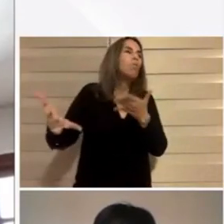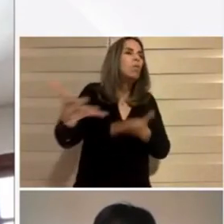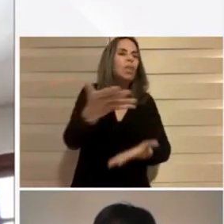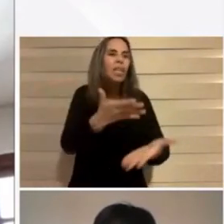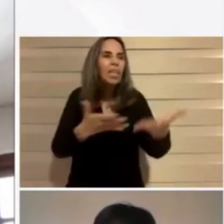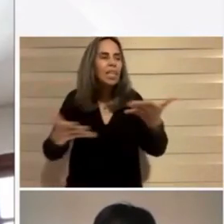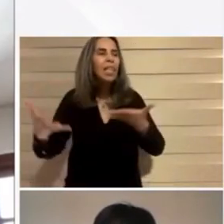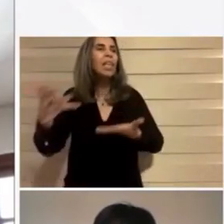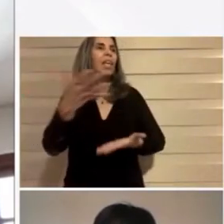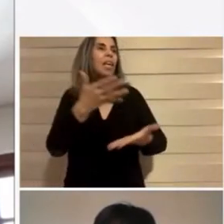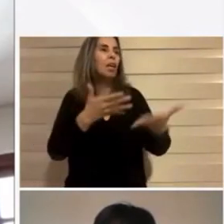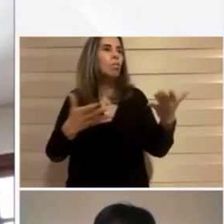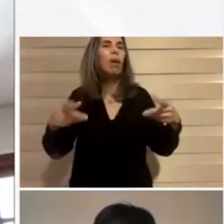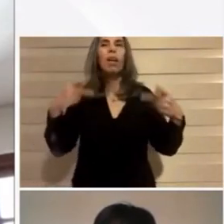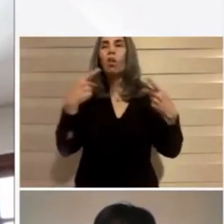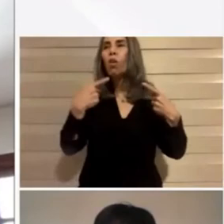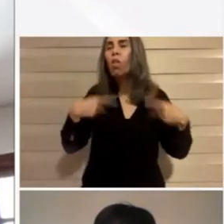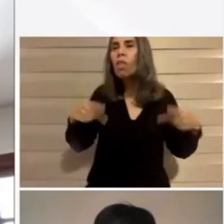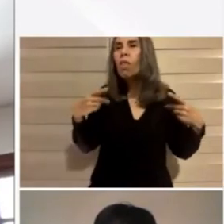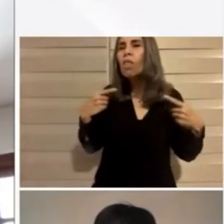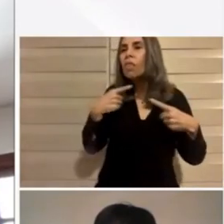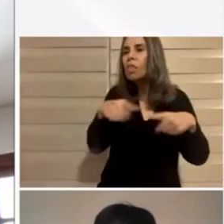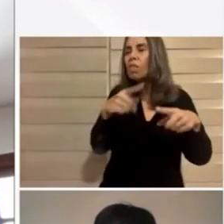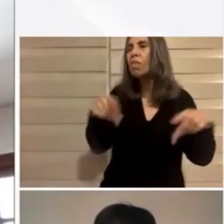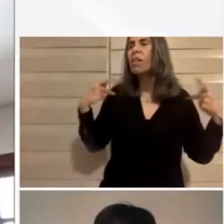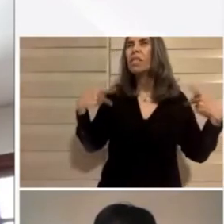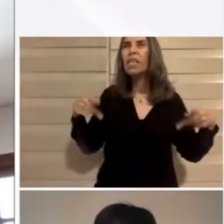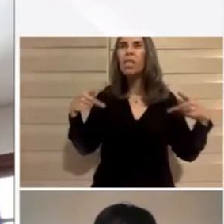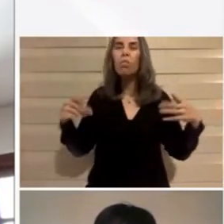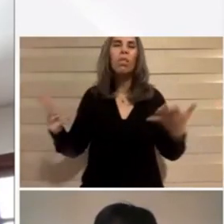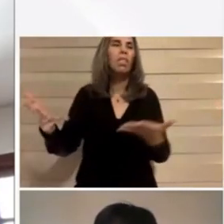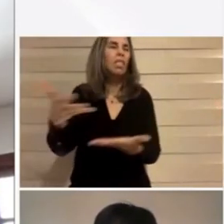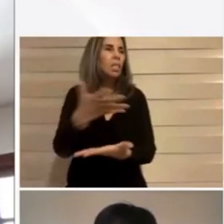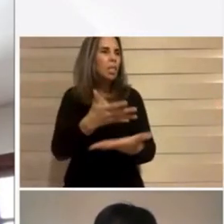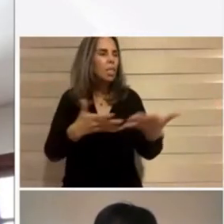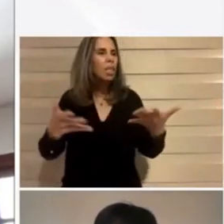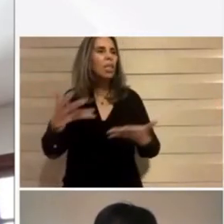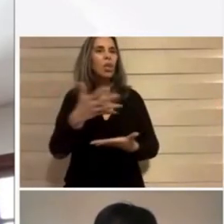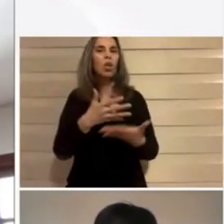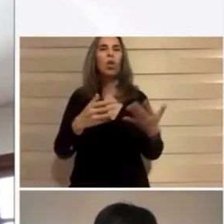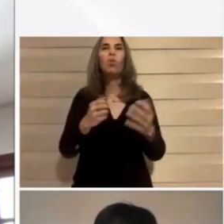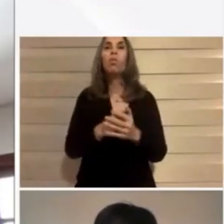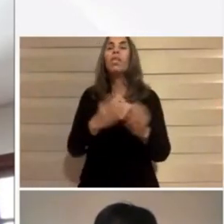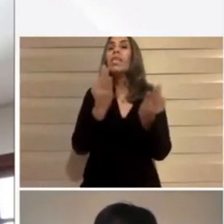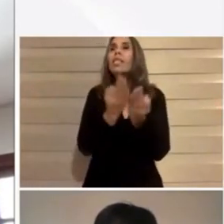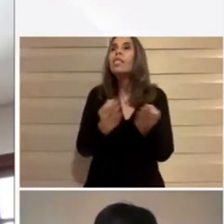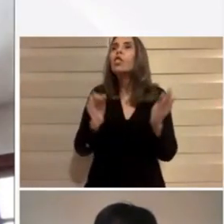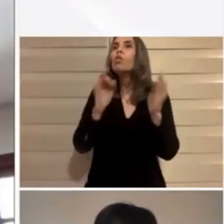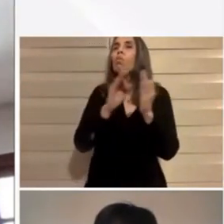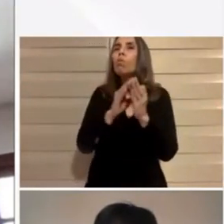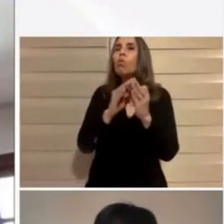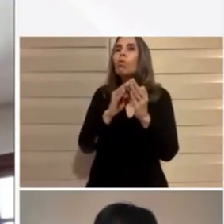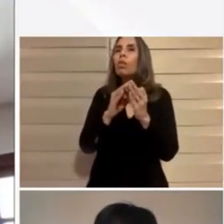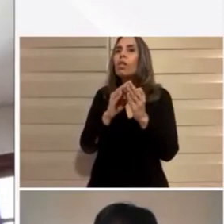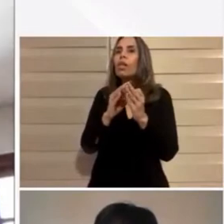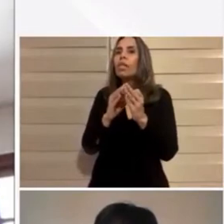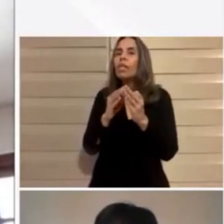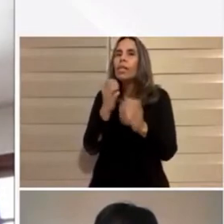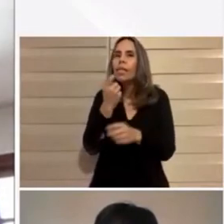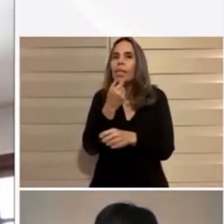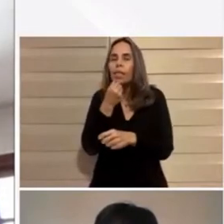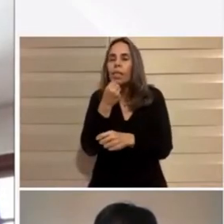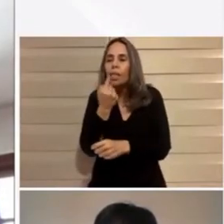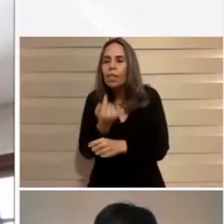finanzas y economía. Por eso es muy importante aprender desde pequeño. Finanzas se refiere más al uso del